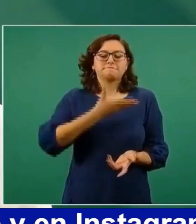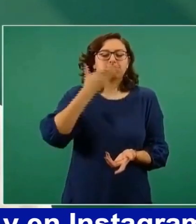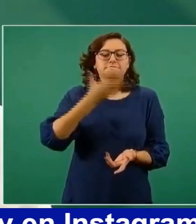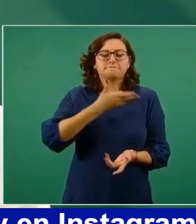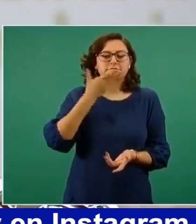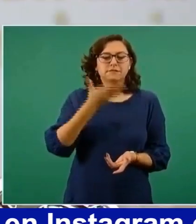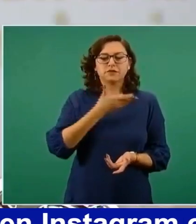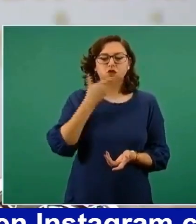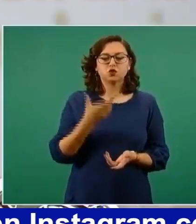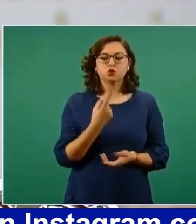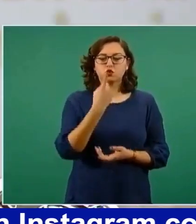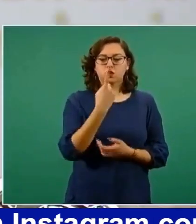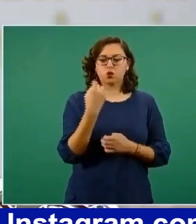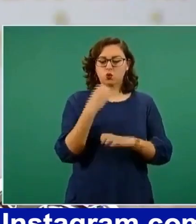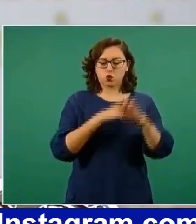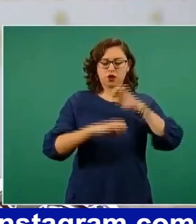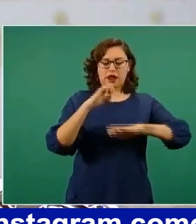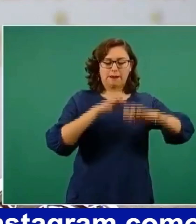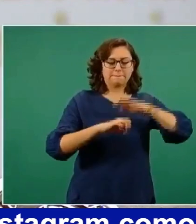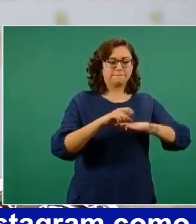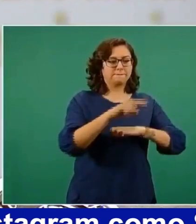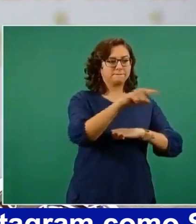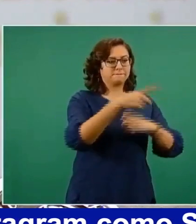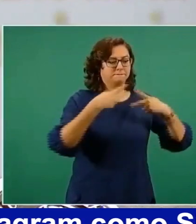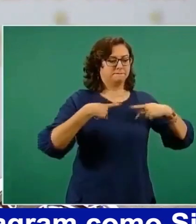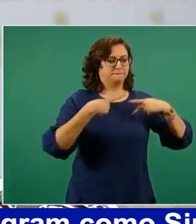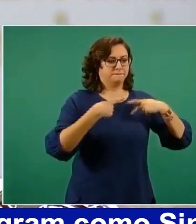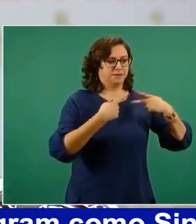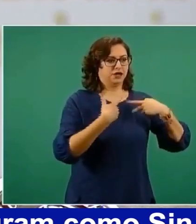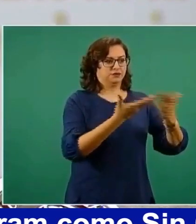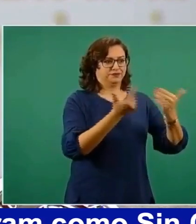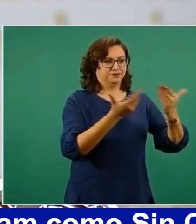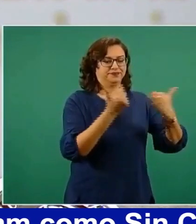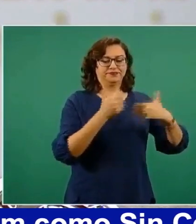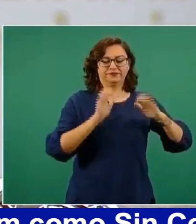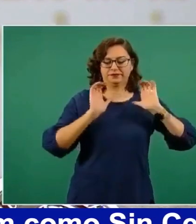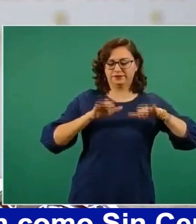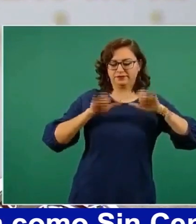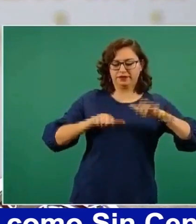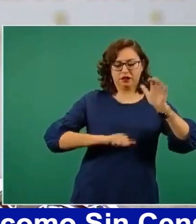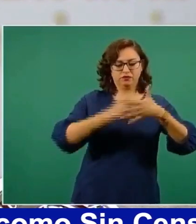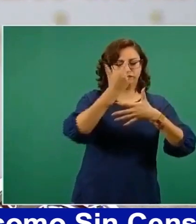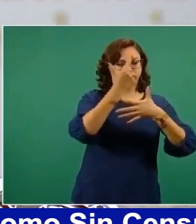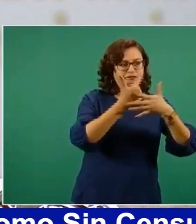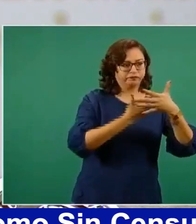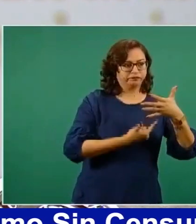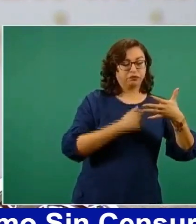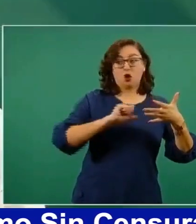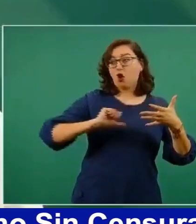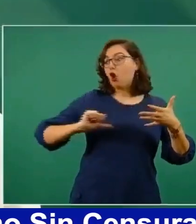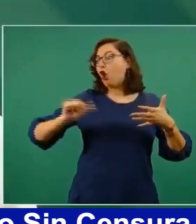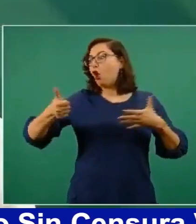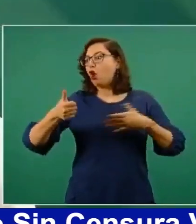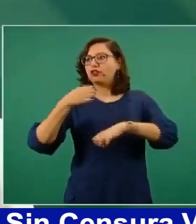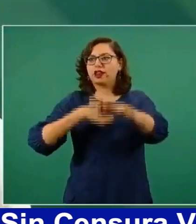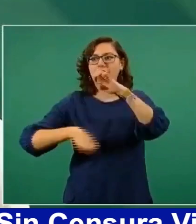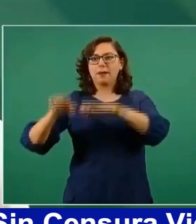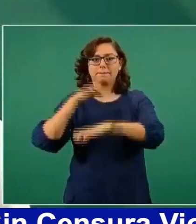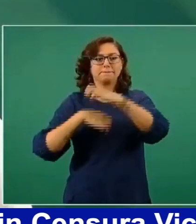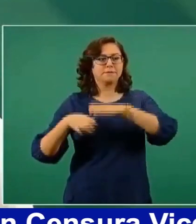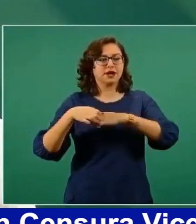la subcontratación de personal, es decir, la transferencia de trabajadores propios